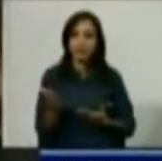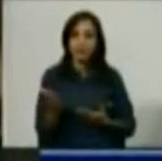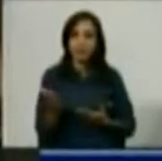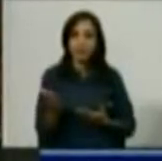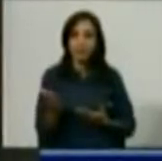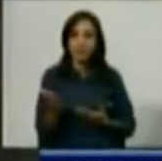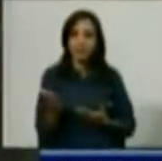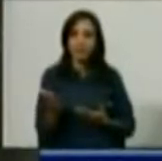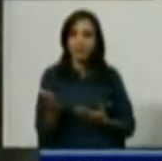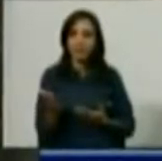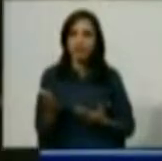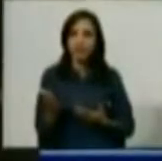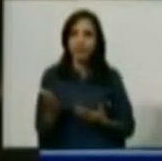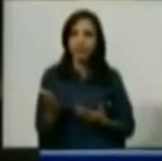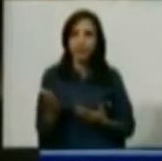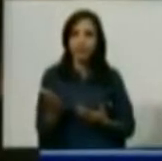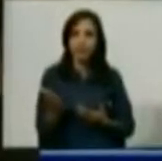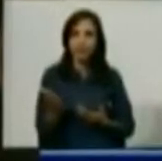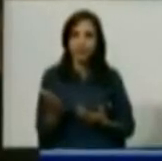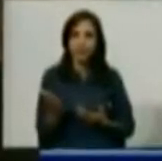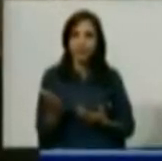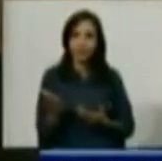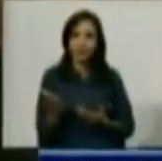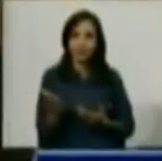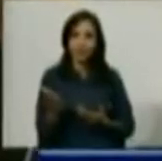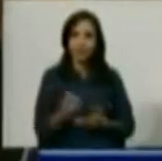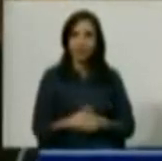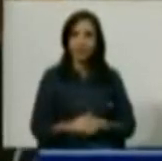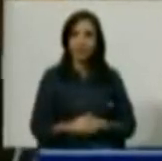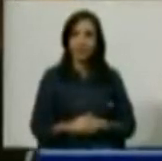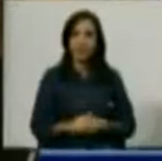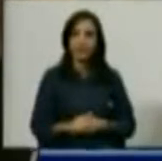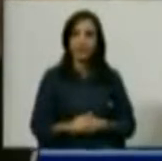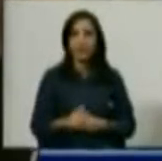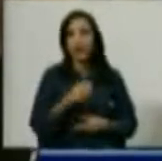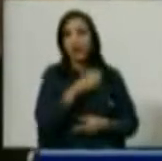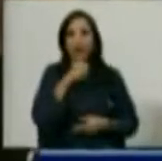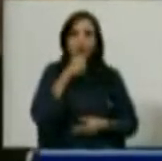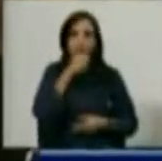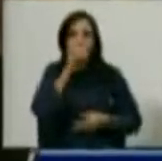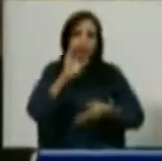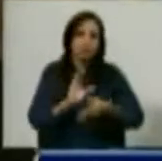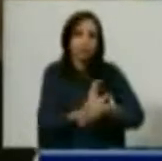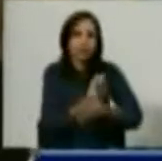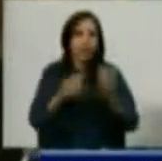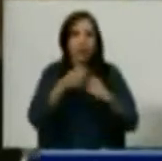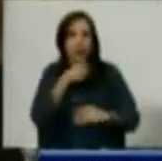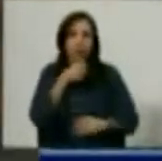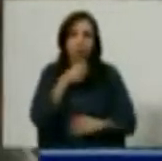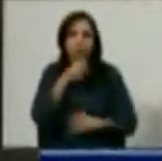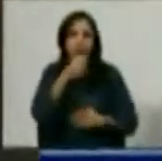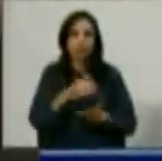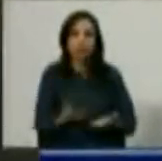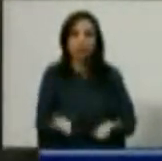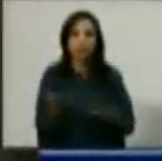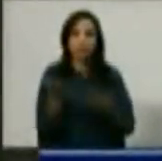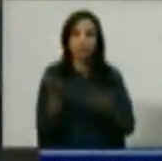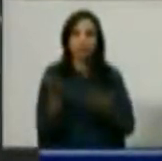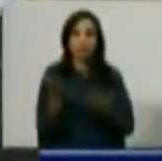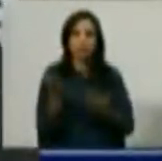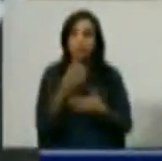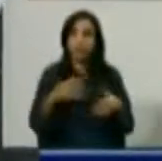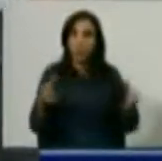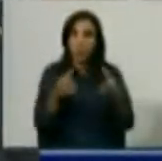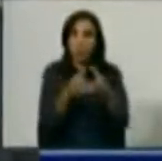janetgar brigadiervo Valencia Muñoz Francia brigadier Ibarra Ceballos Jessica